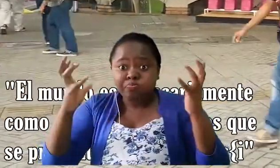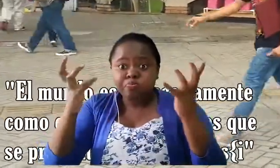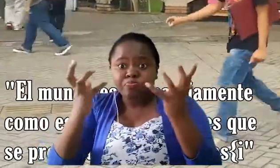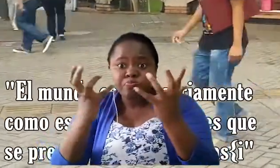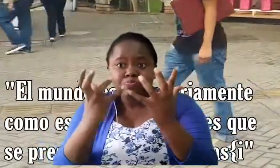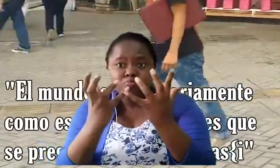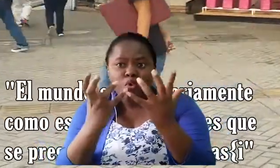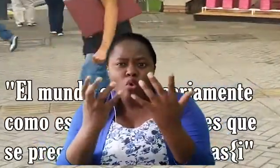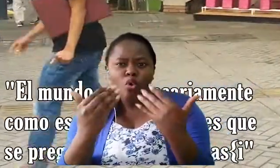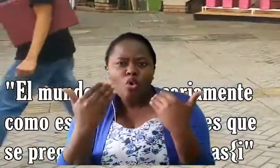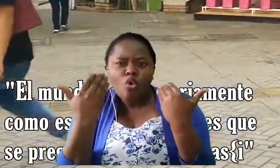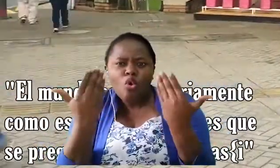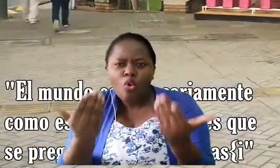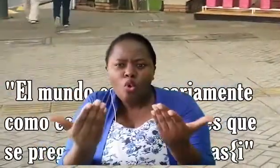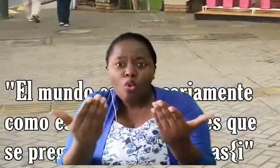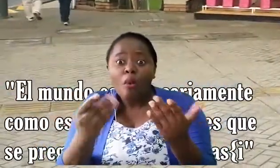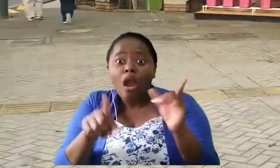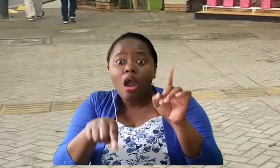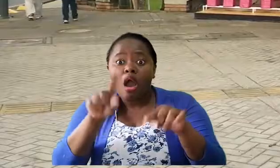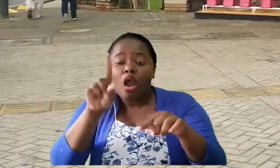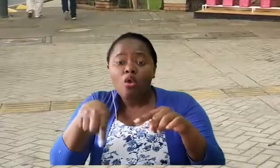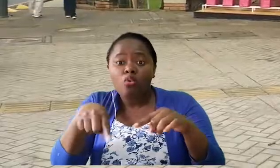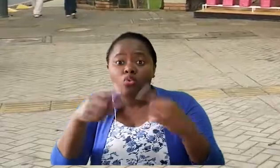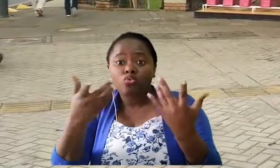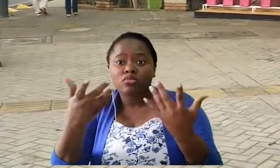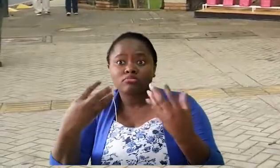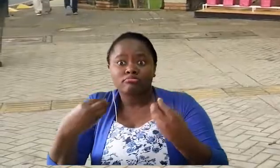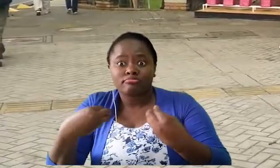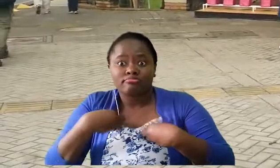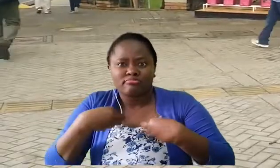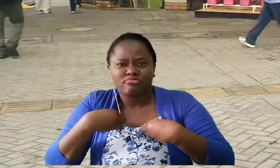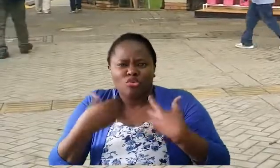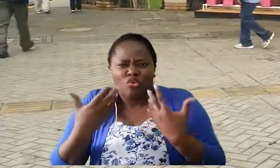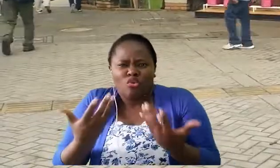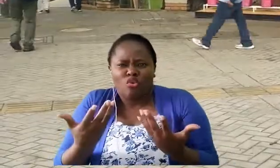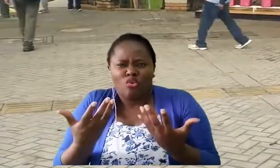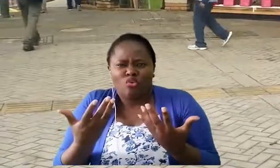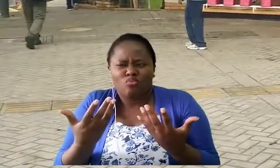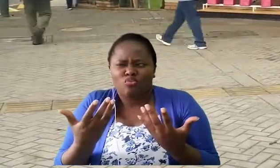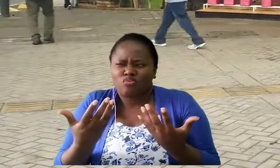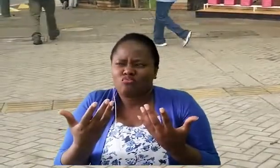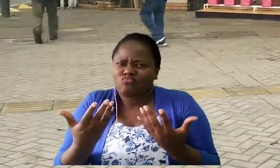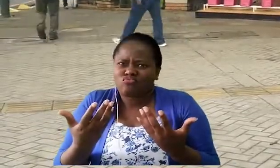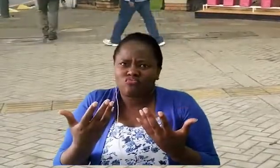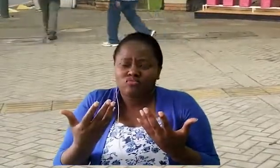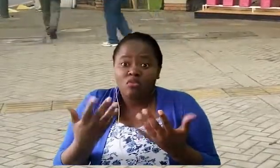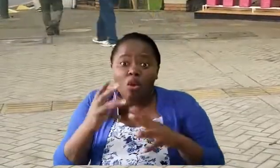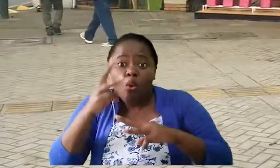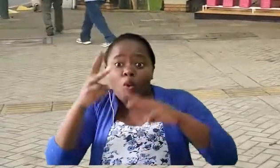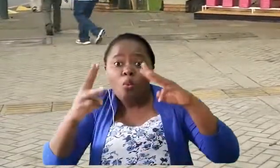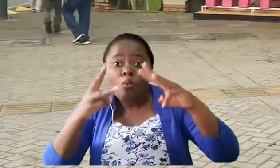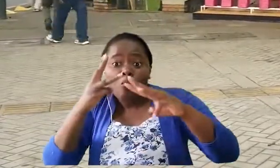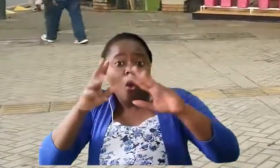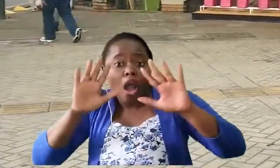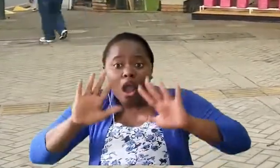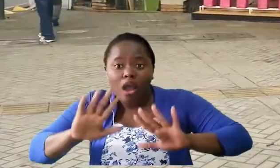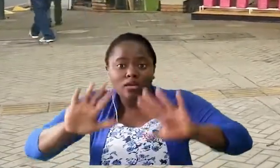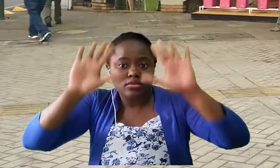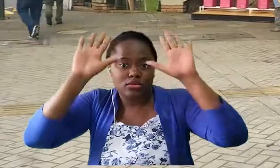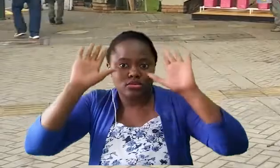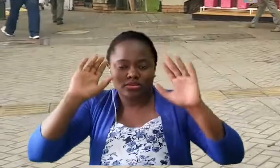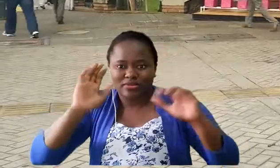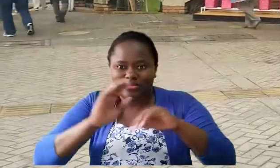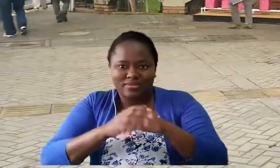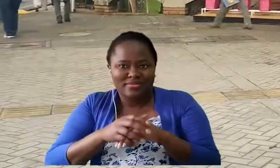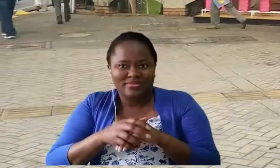se preguntan por qué es así. En otras palabras, el mundo es como es para que nosotros los seres humanos